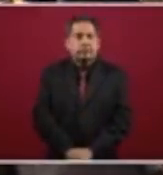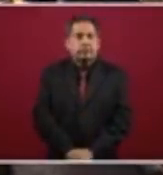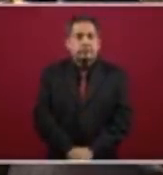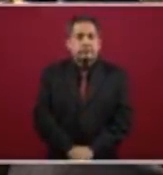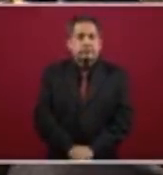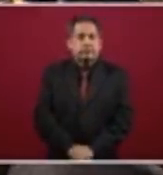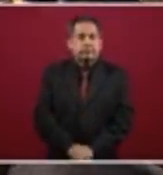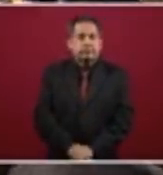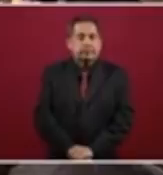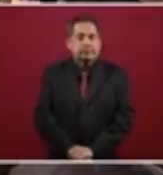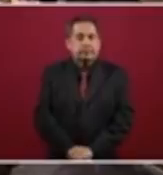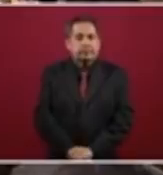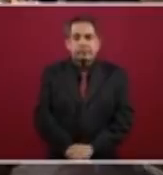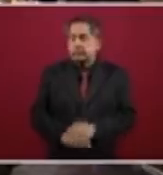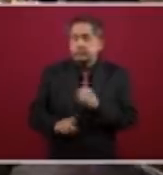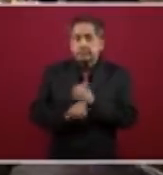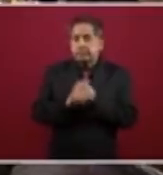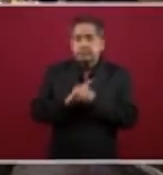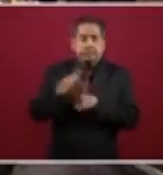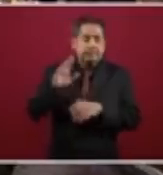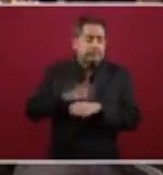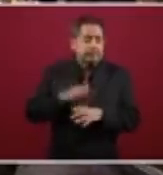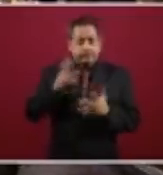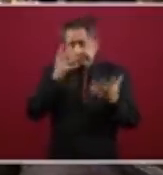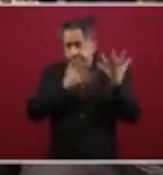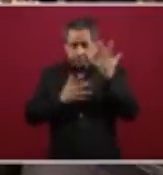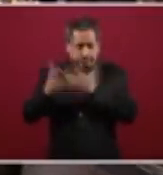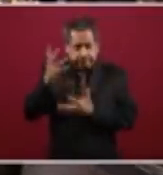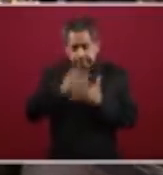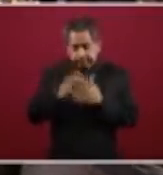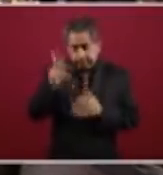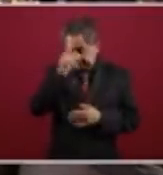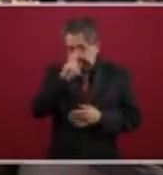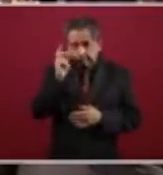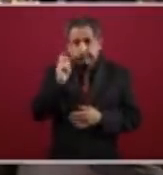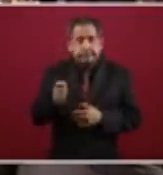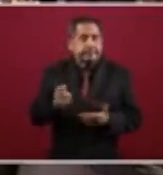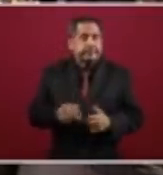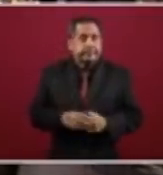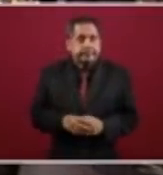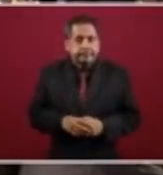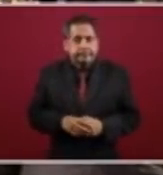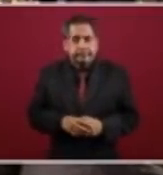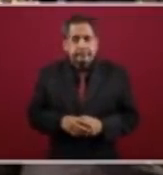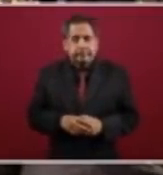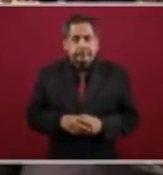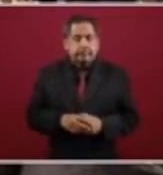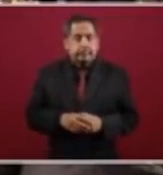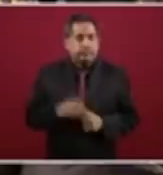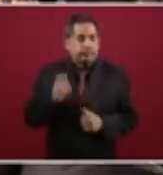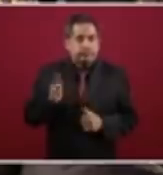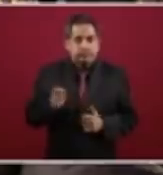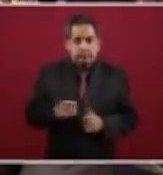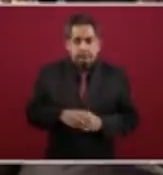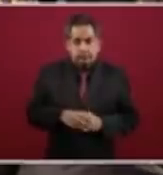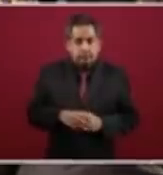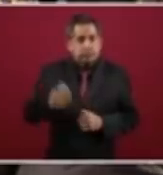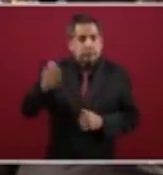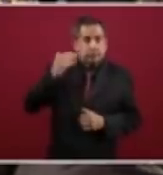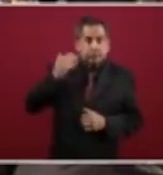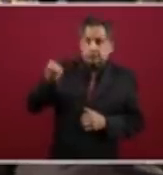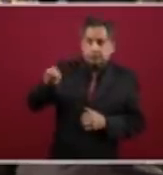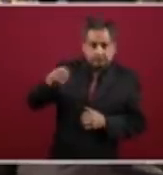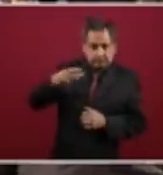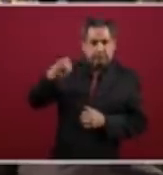El problema esencial de confusión que se generó es que, de haber recibido su